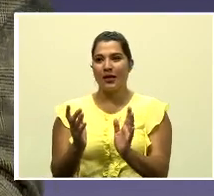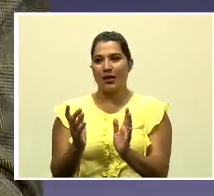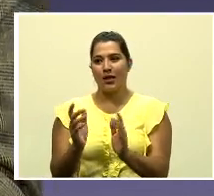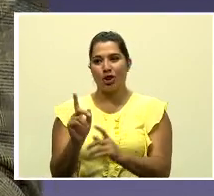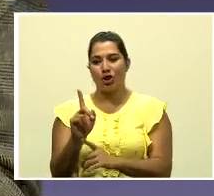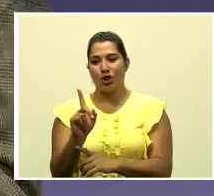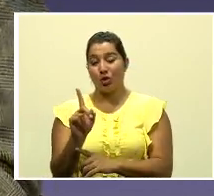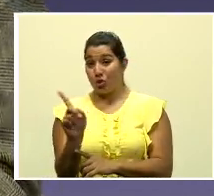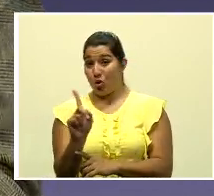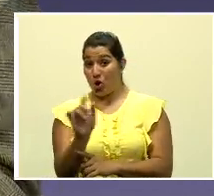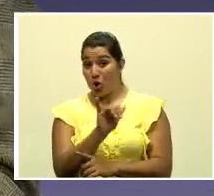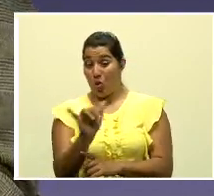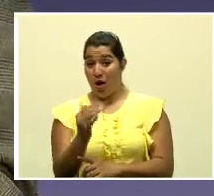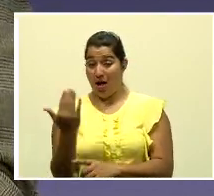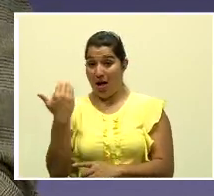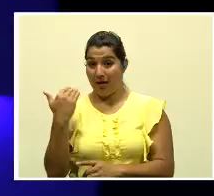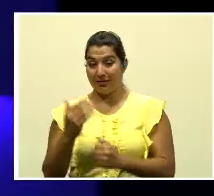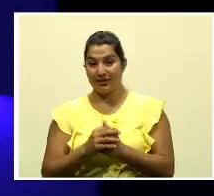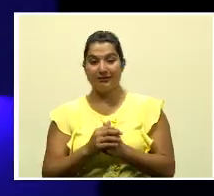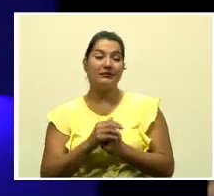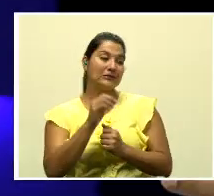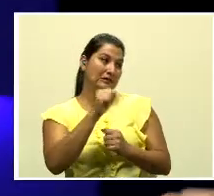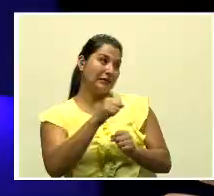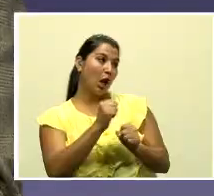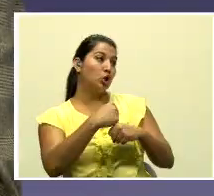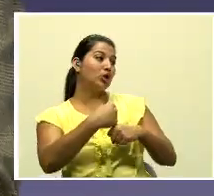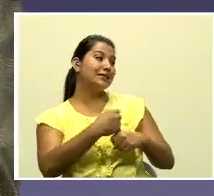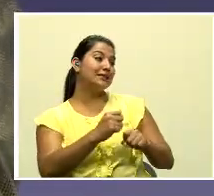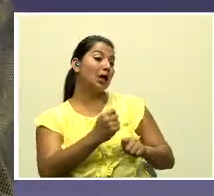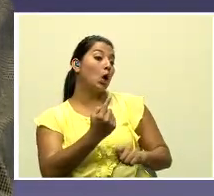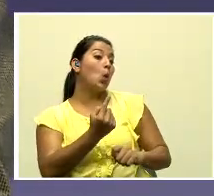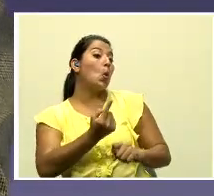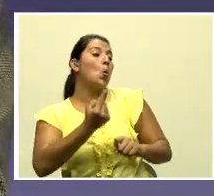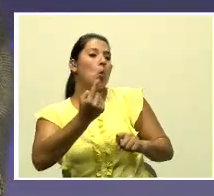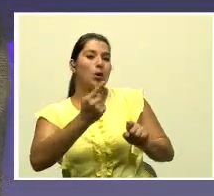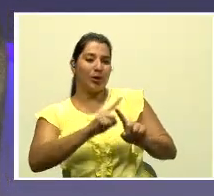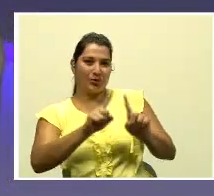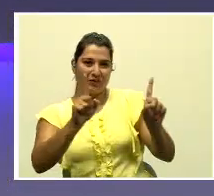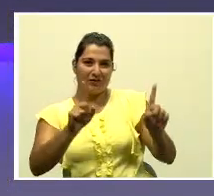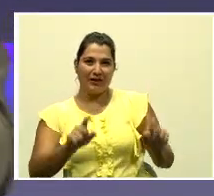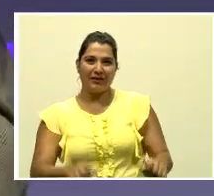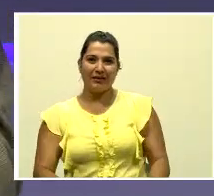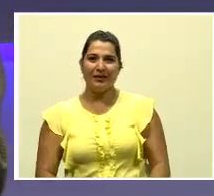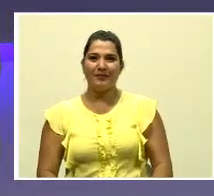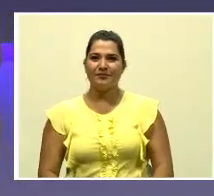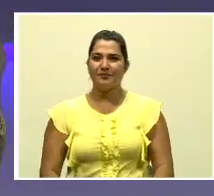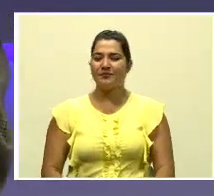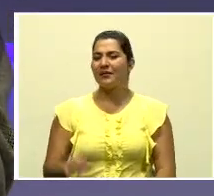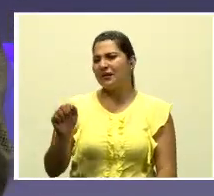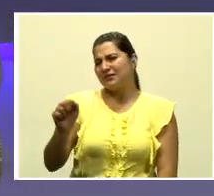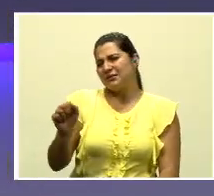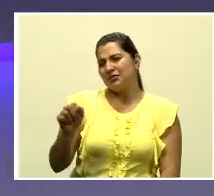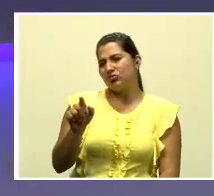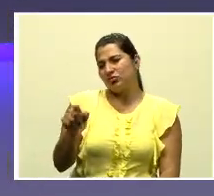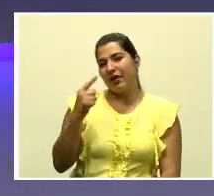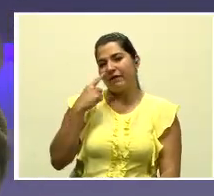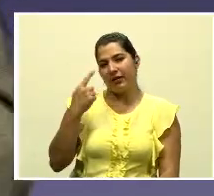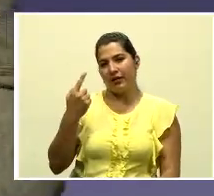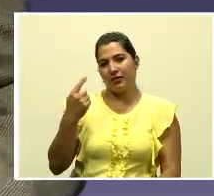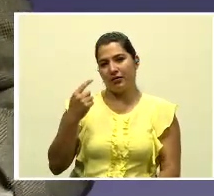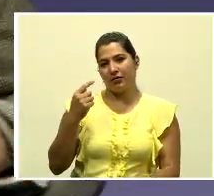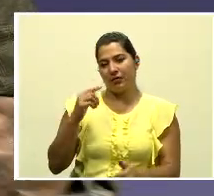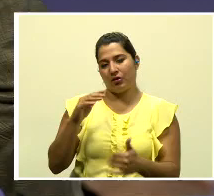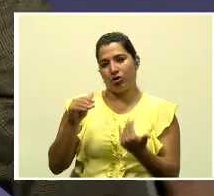hoy. Que los hacen únicos. Que los hacen, sí, eso en todos los campos. Usted ve